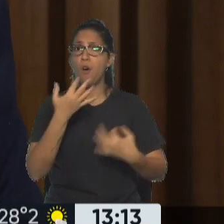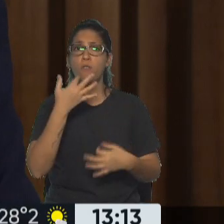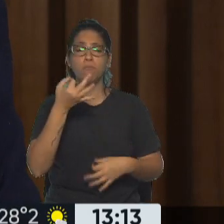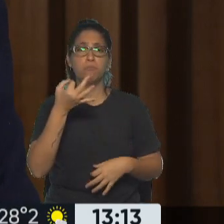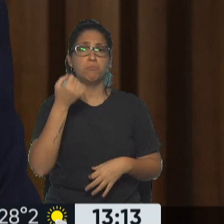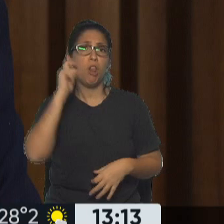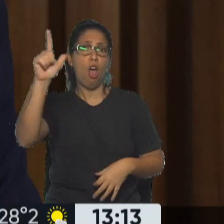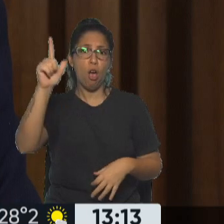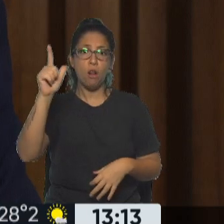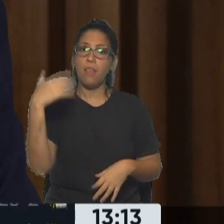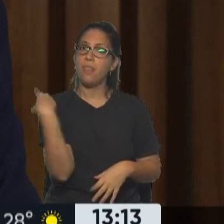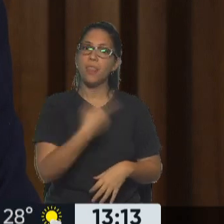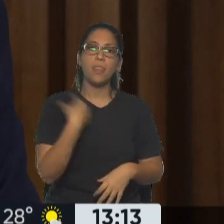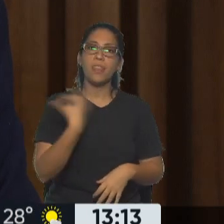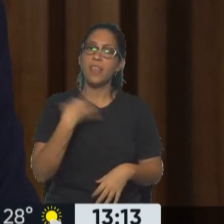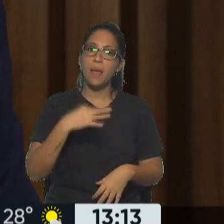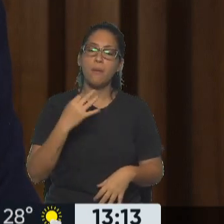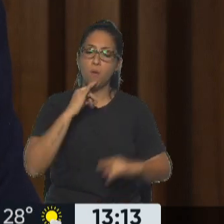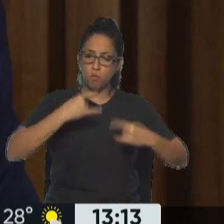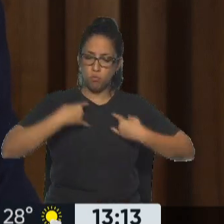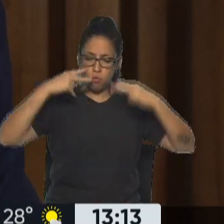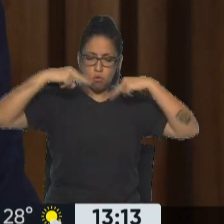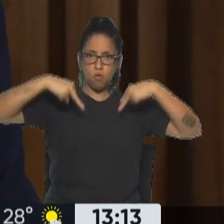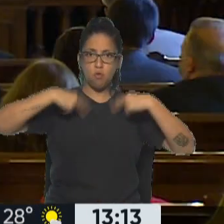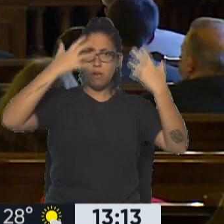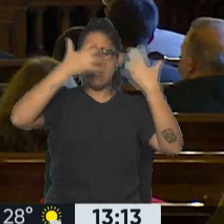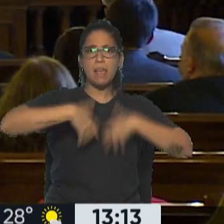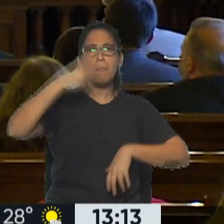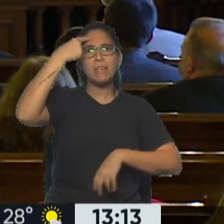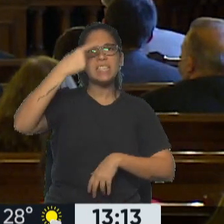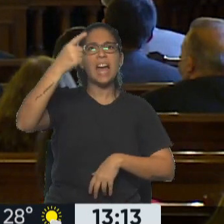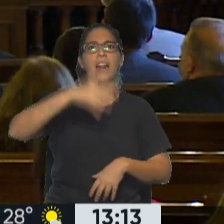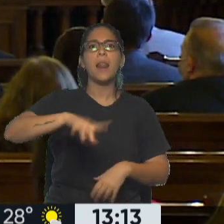tratar de hacernos nuestra propia autocrítica y pensar en la Corte Suprema y en todo el Poder Judicial.